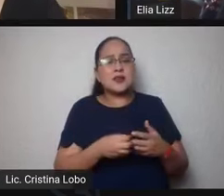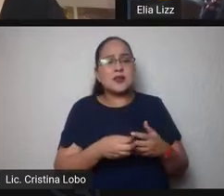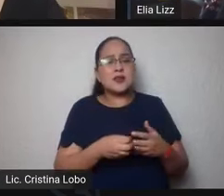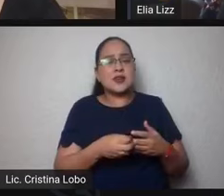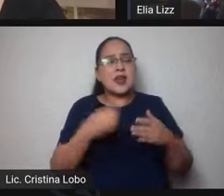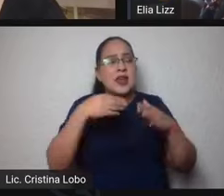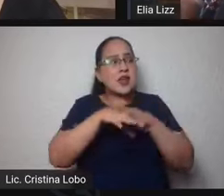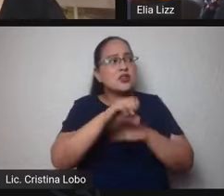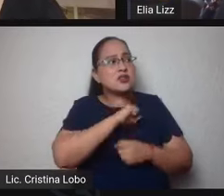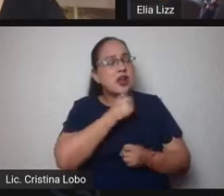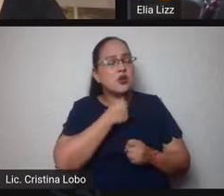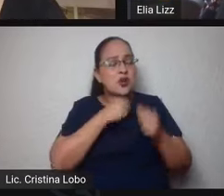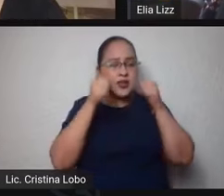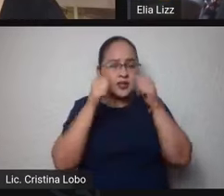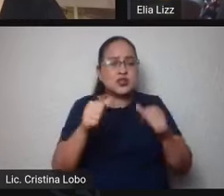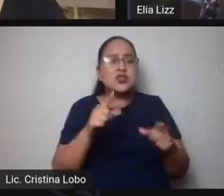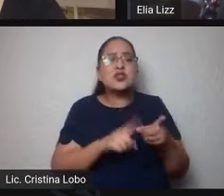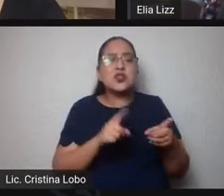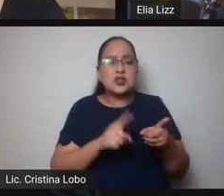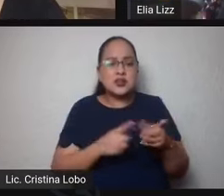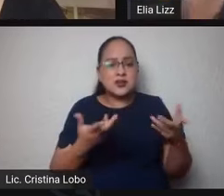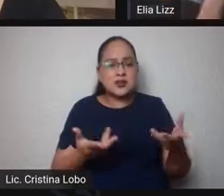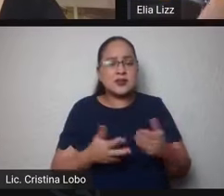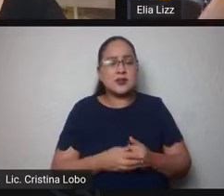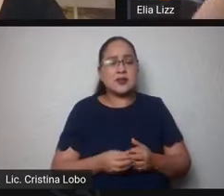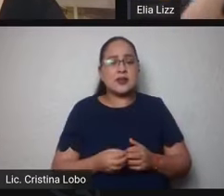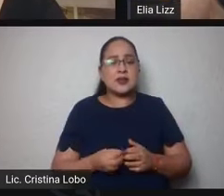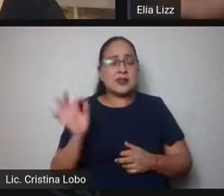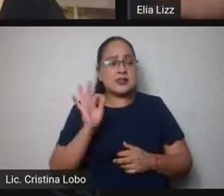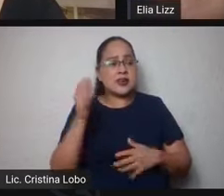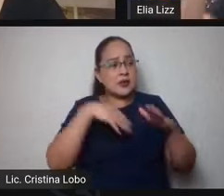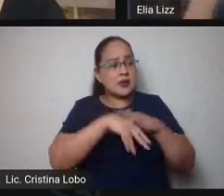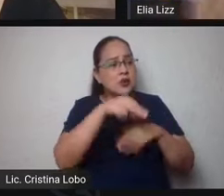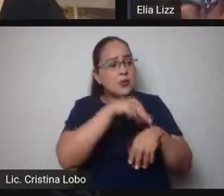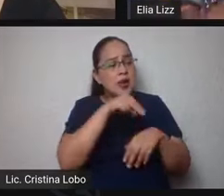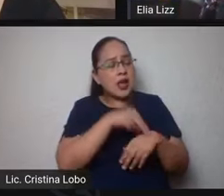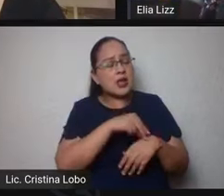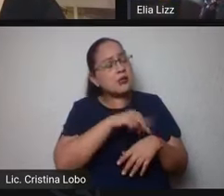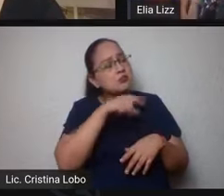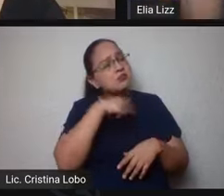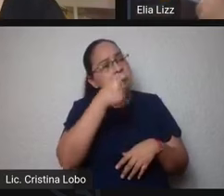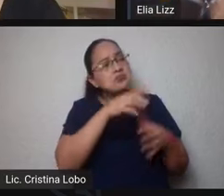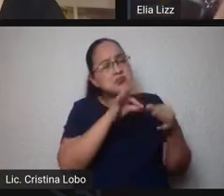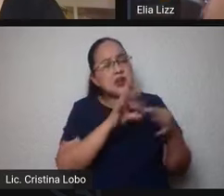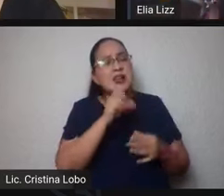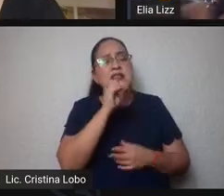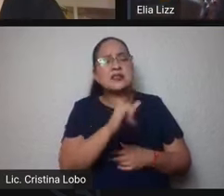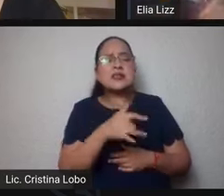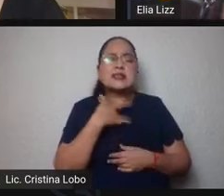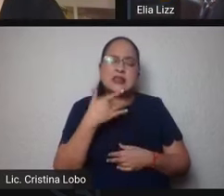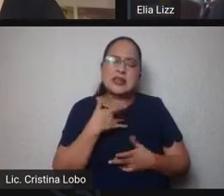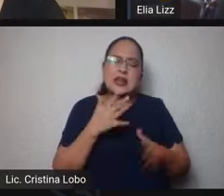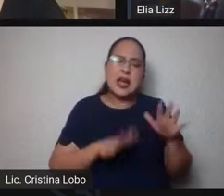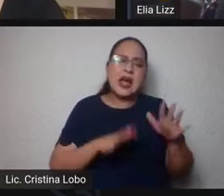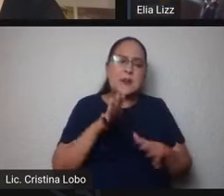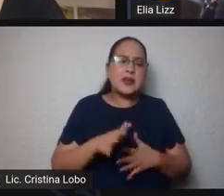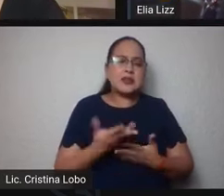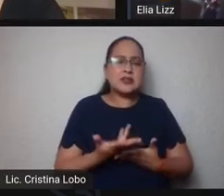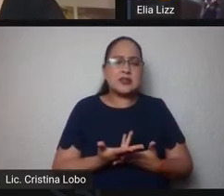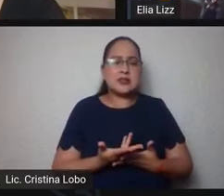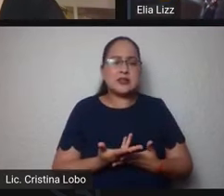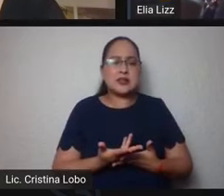salud? Si yo llego con el profesional de la salud y le digo, pues es que fíjese que de repente, pues sí, me dan ganas, pero me duele